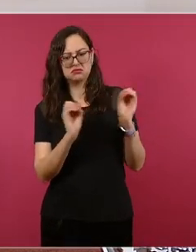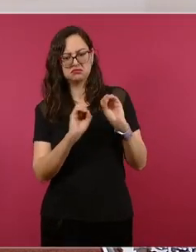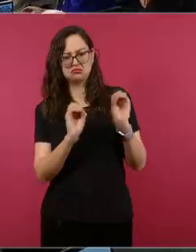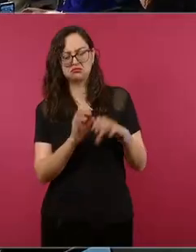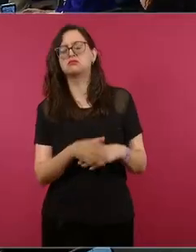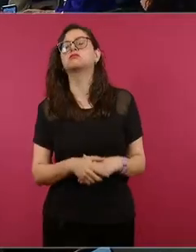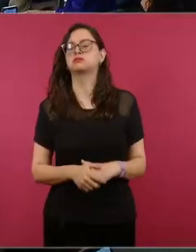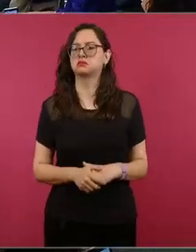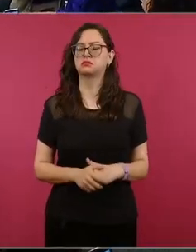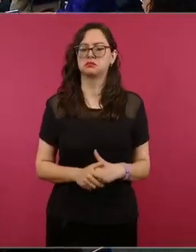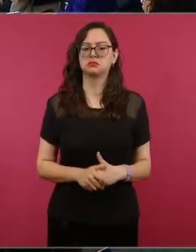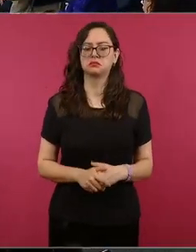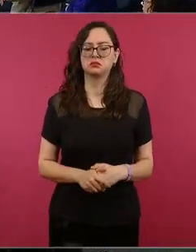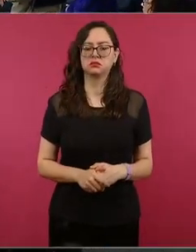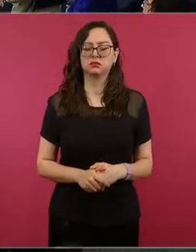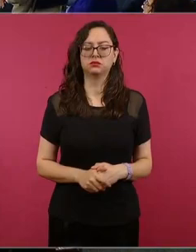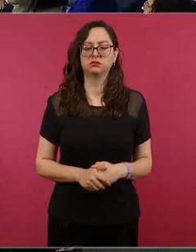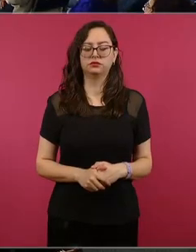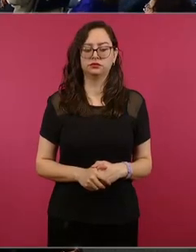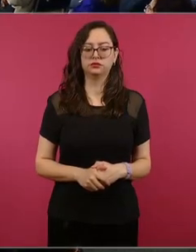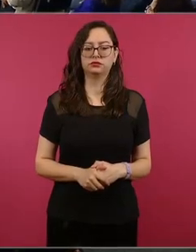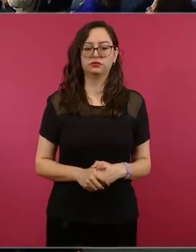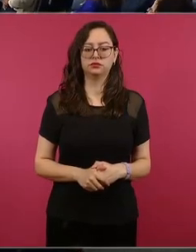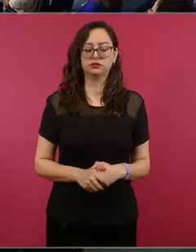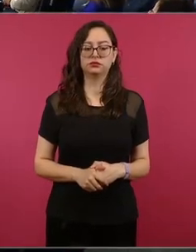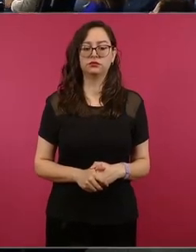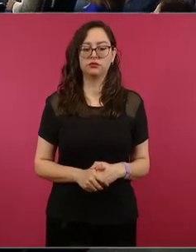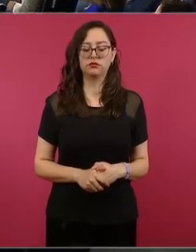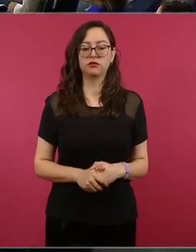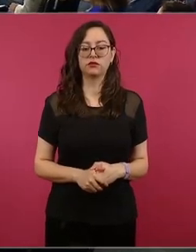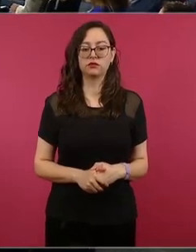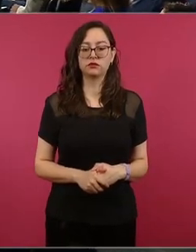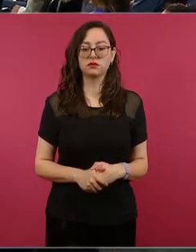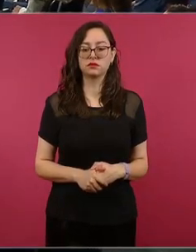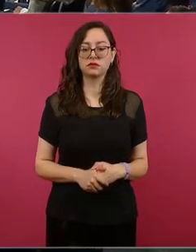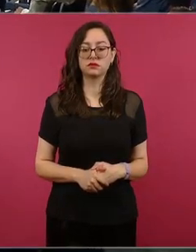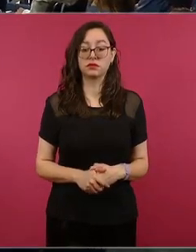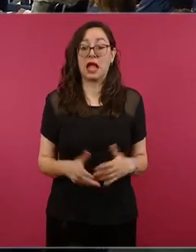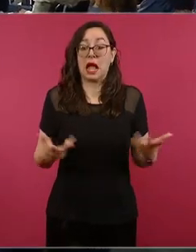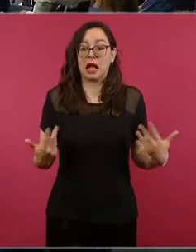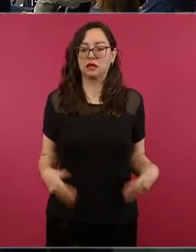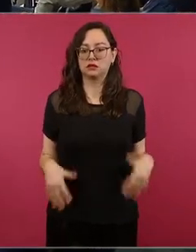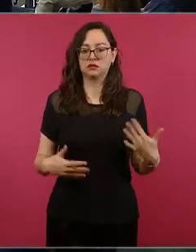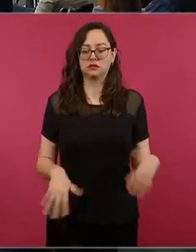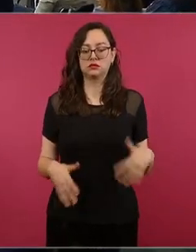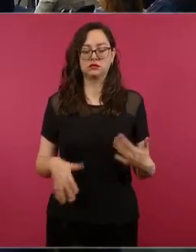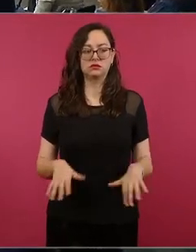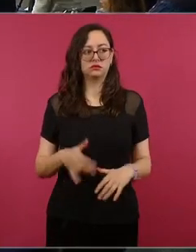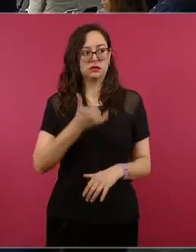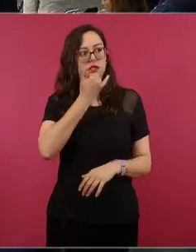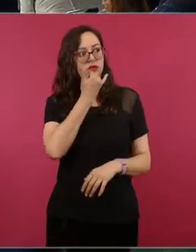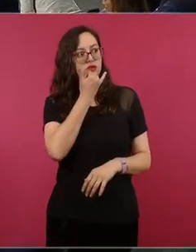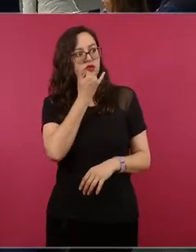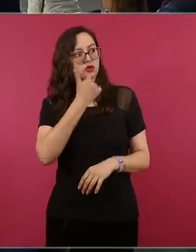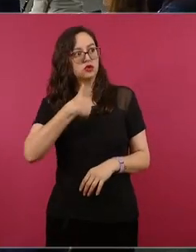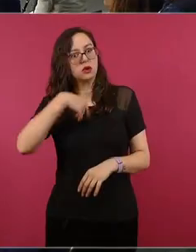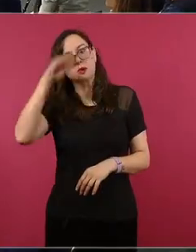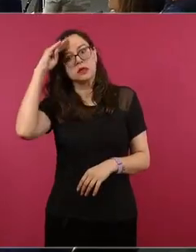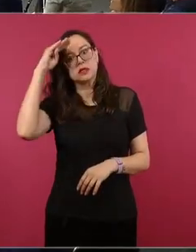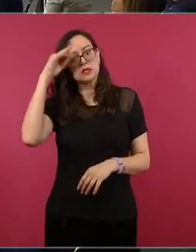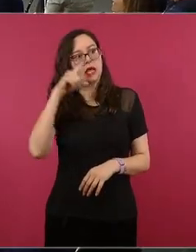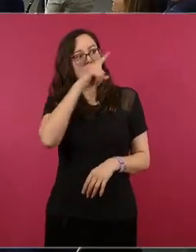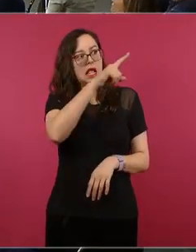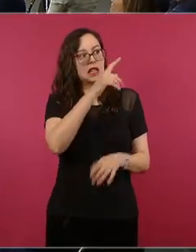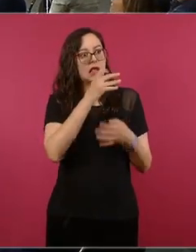No. ¿No? Ah, bueno, ya estoy yo adelantando. Yo pensaba que había salido